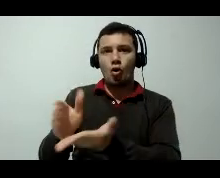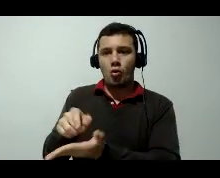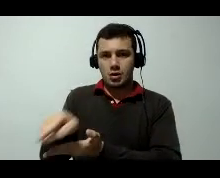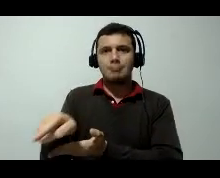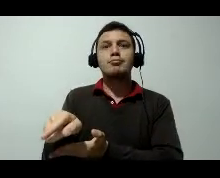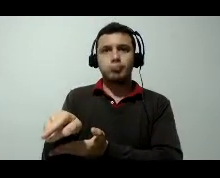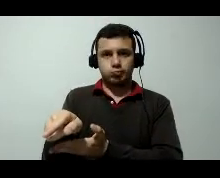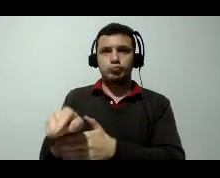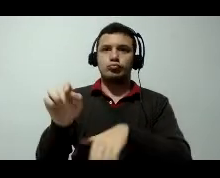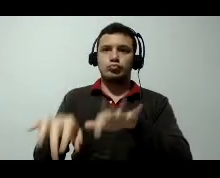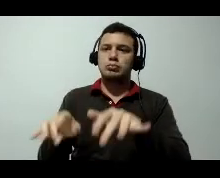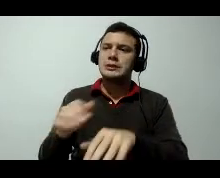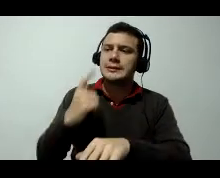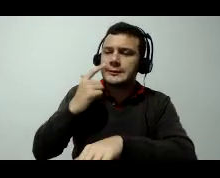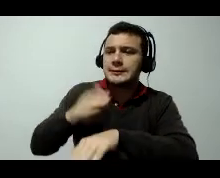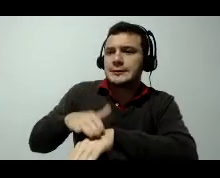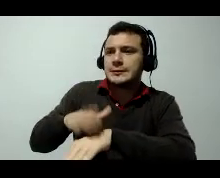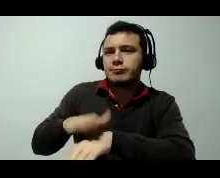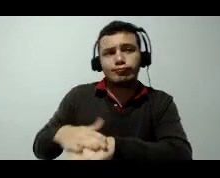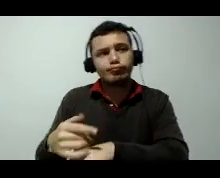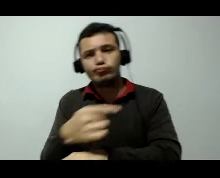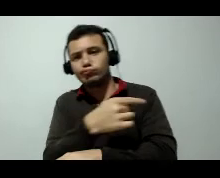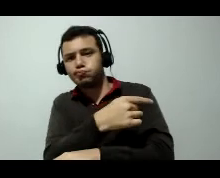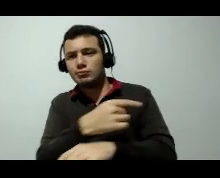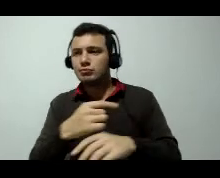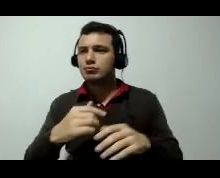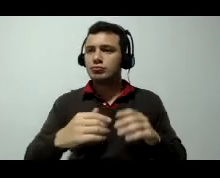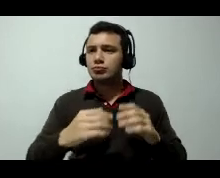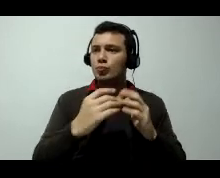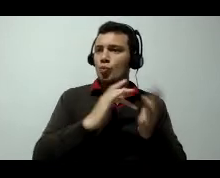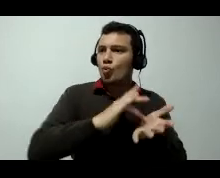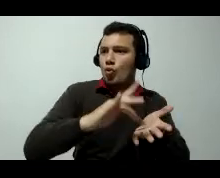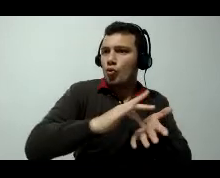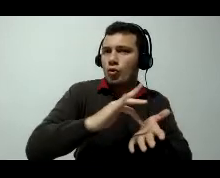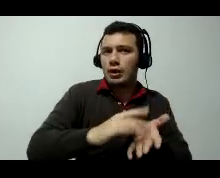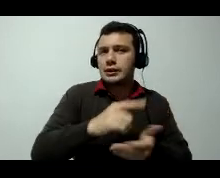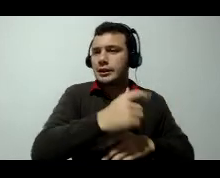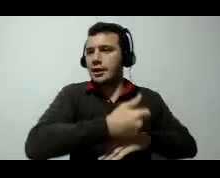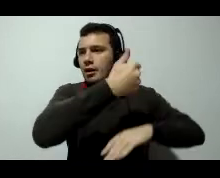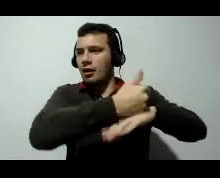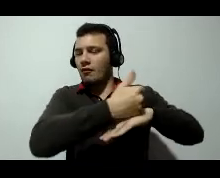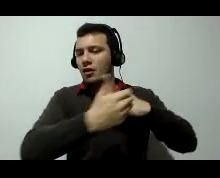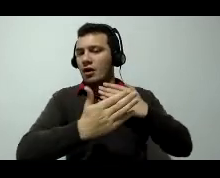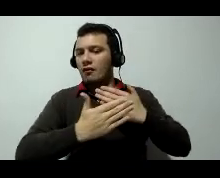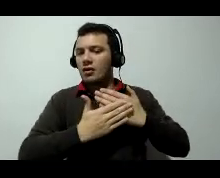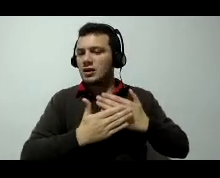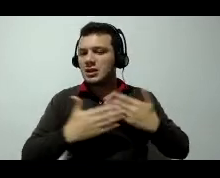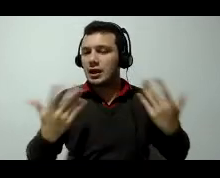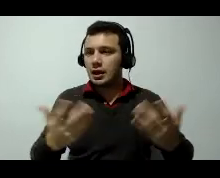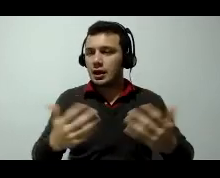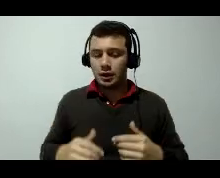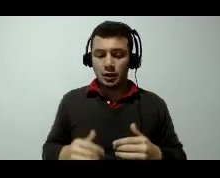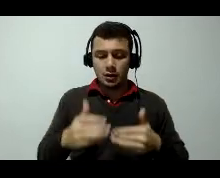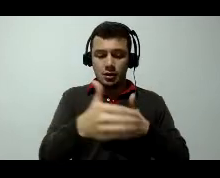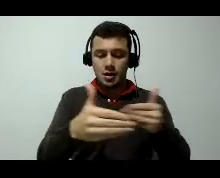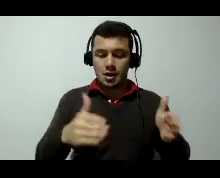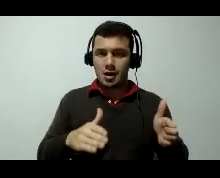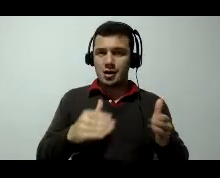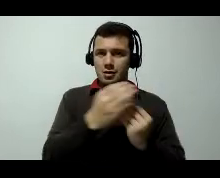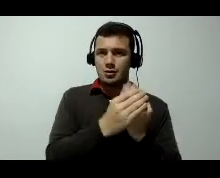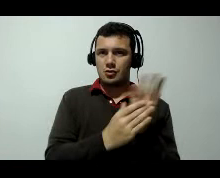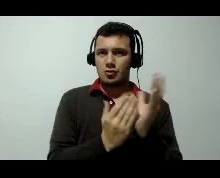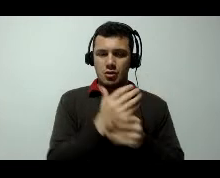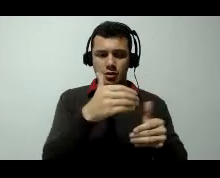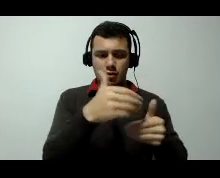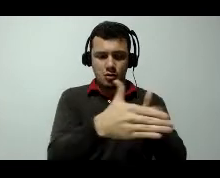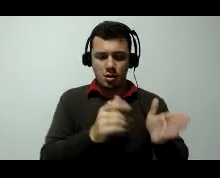vea, es que en urgencias a mí la jefe me pide mensualmente, no sé, voy a decir cualquier número, 50 cajas de guantes. Eso es lo que se gasta el